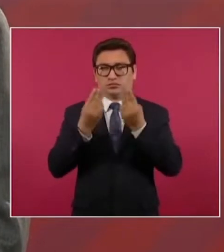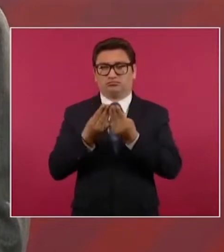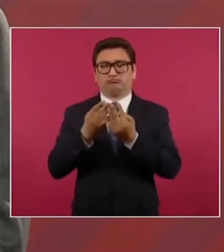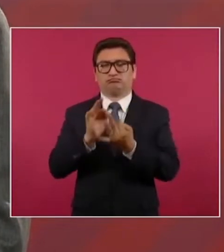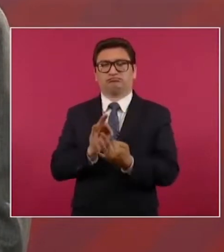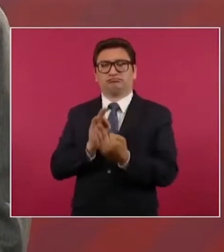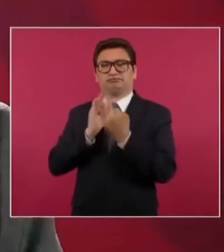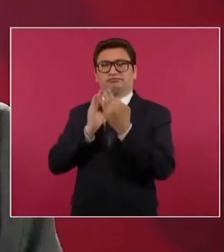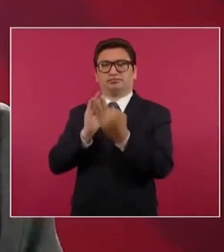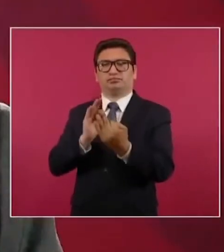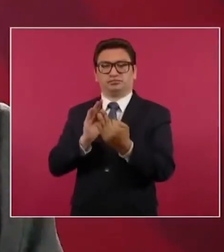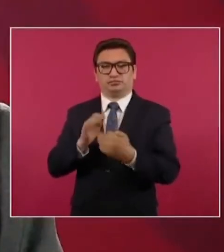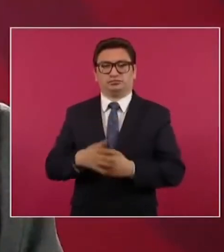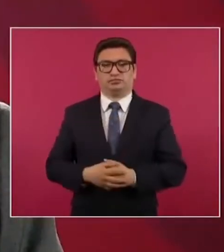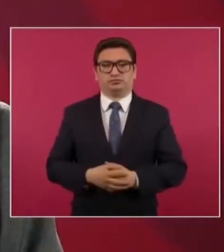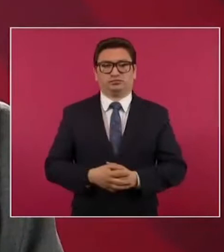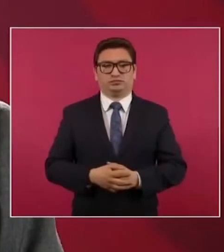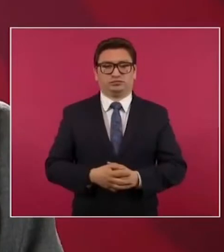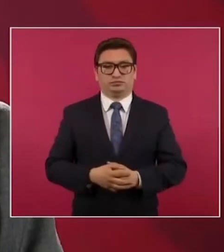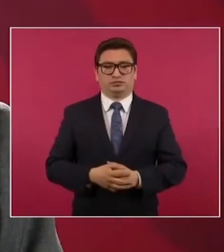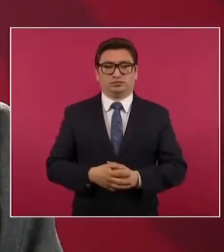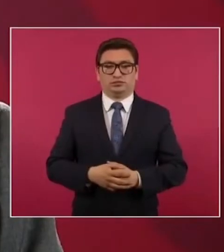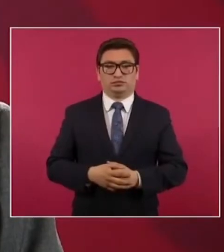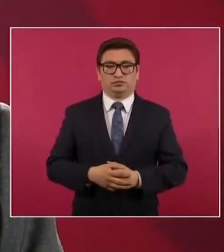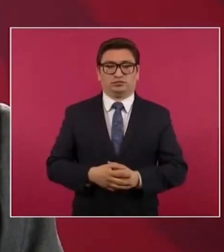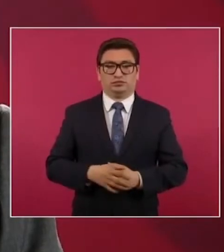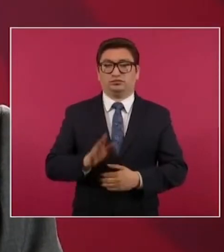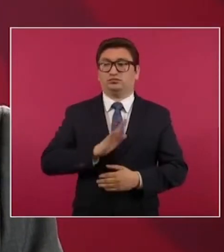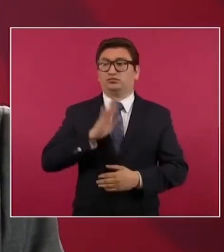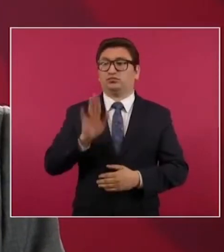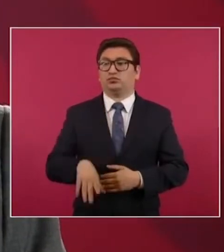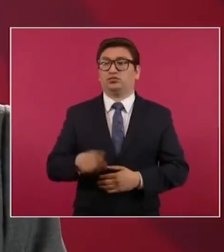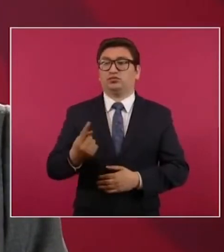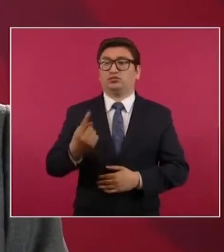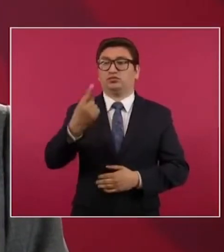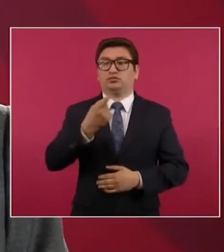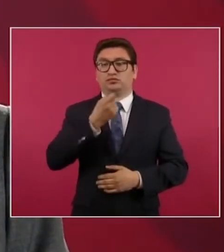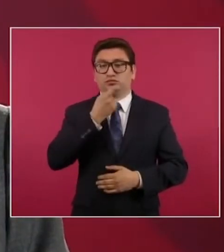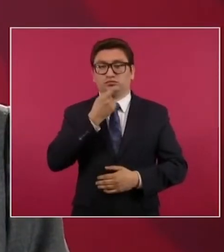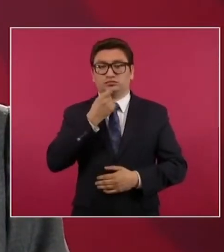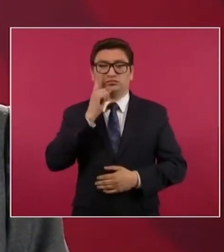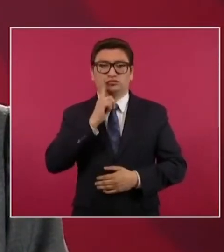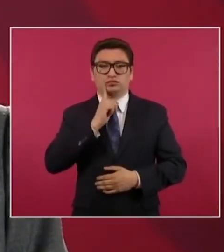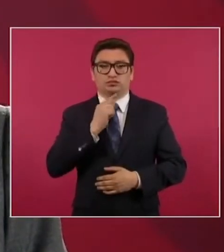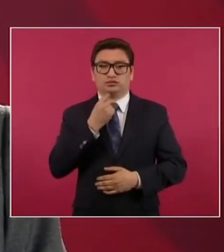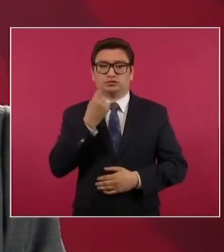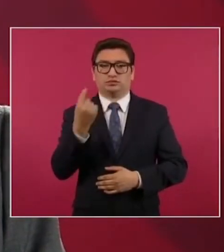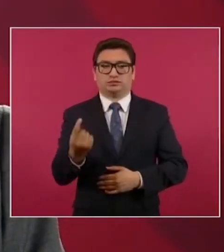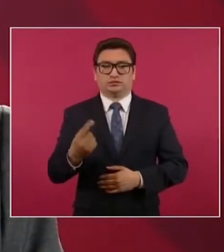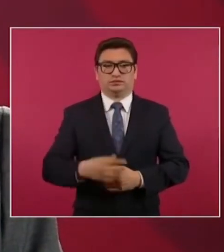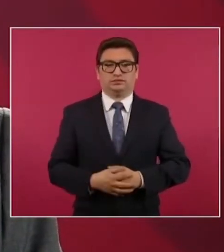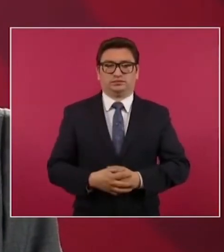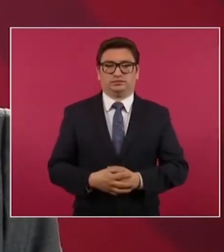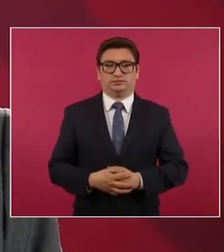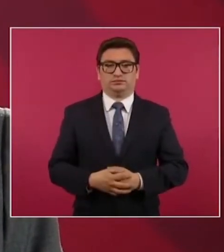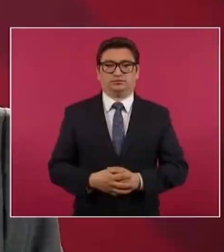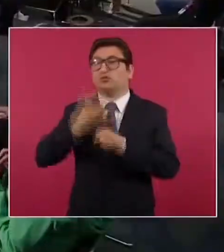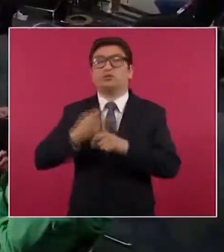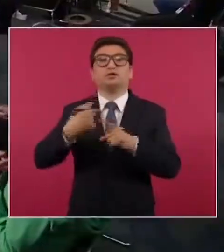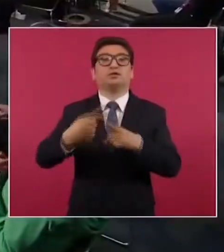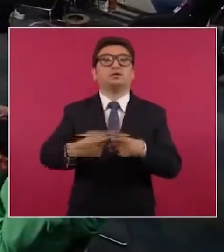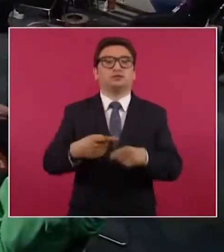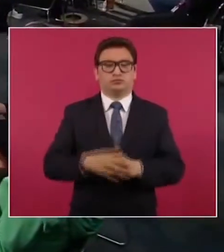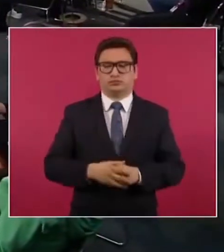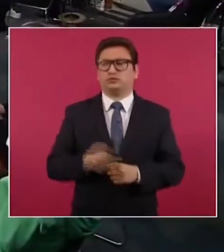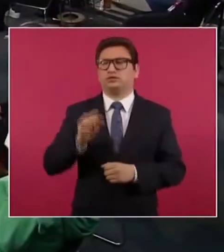enfrentamiento del ejército con una organización del crimen organizado, donde perdió la vida una niña en Nuevo Laredo.